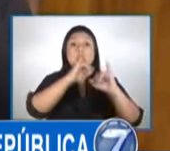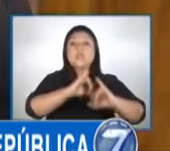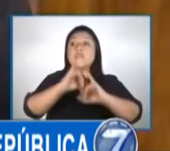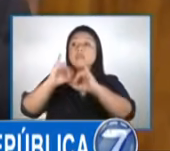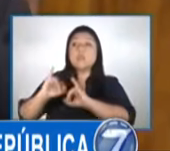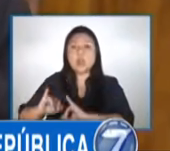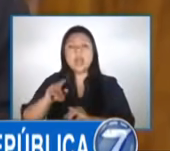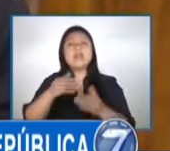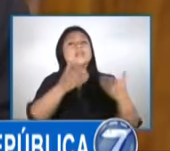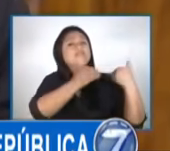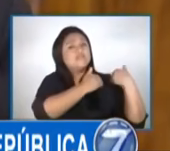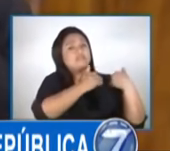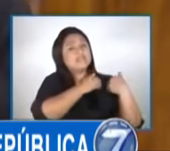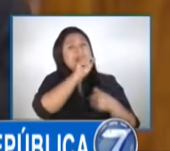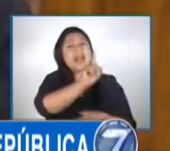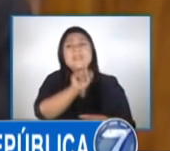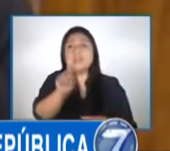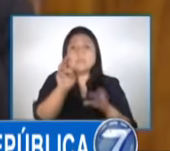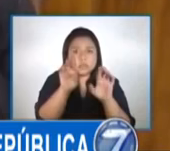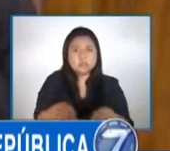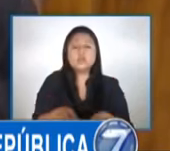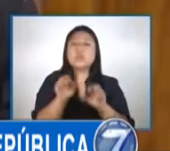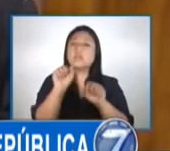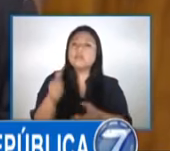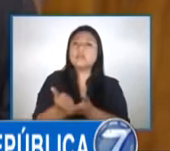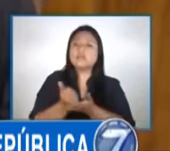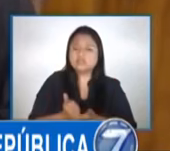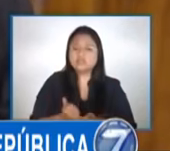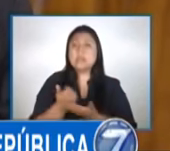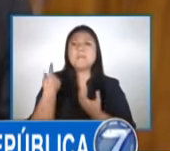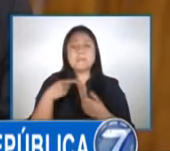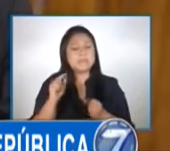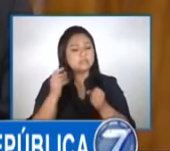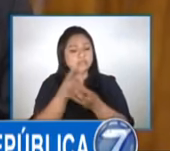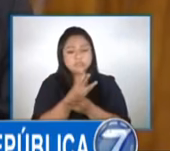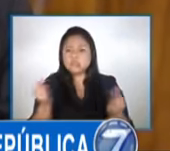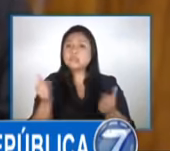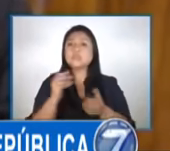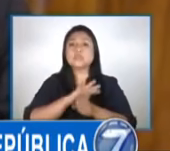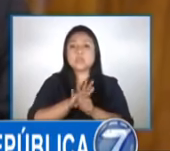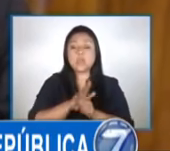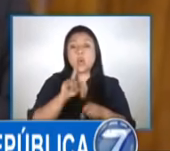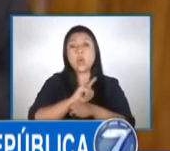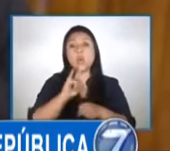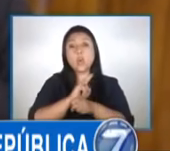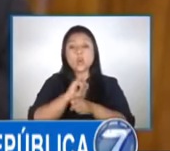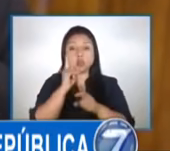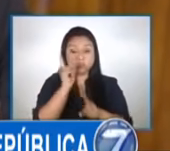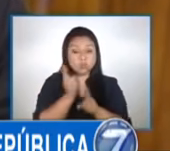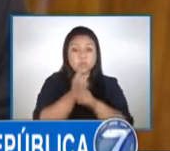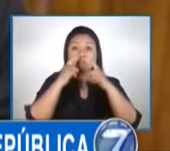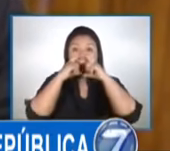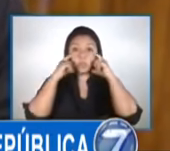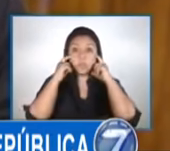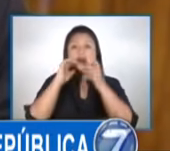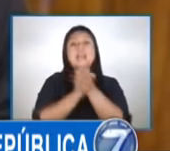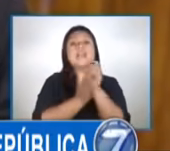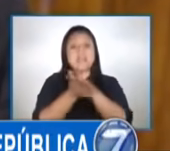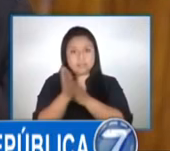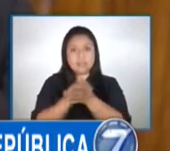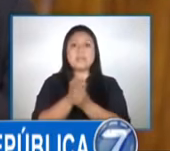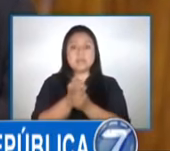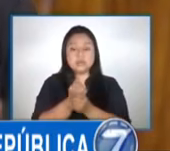del compromiso de cada persona que nos hará posible vencer la pandemia, como es el uso de las mascarillas y el lavado constante de las